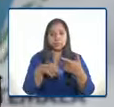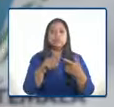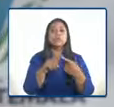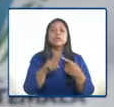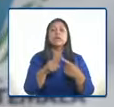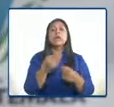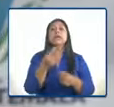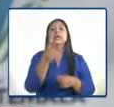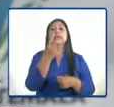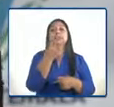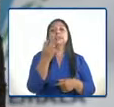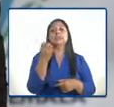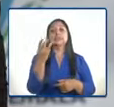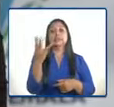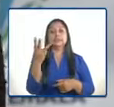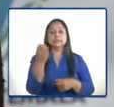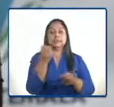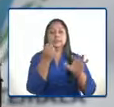el